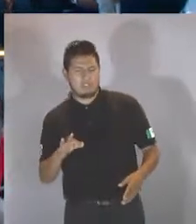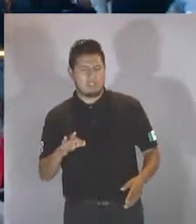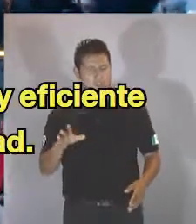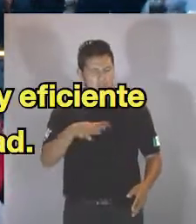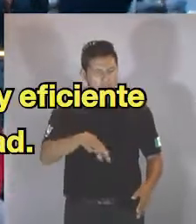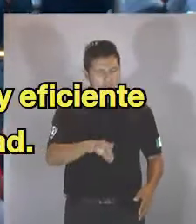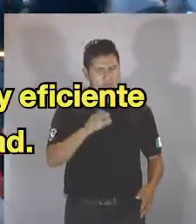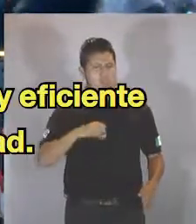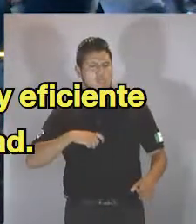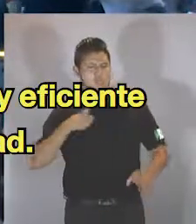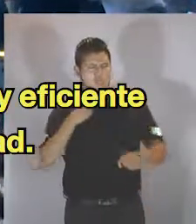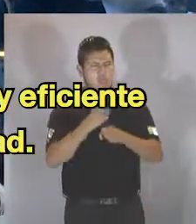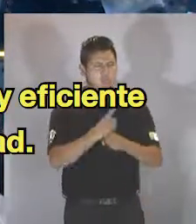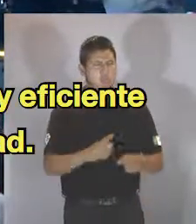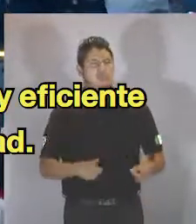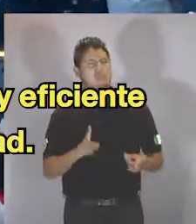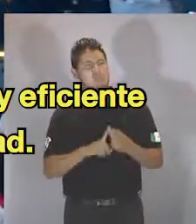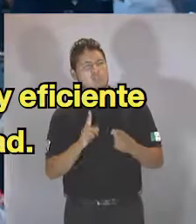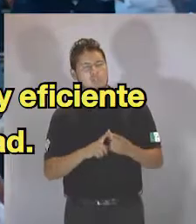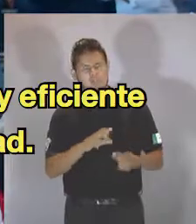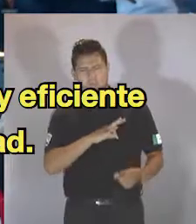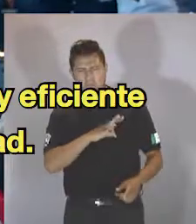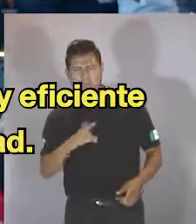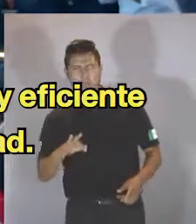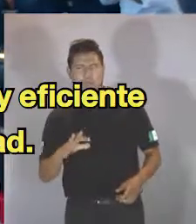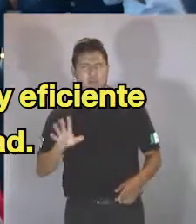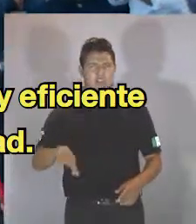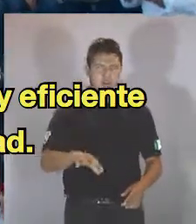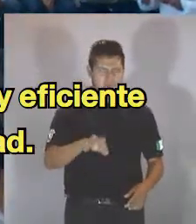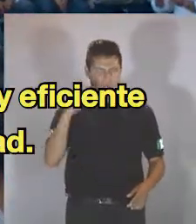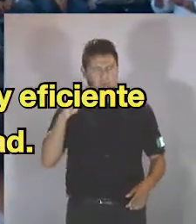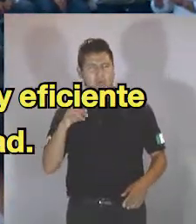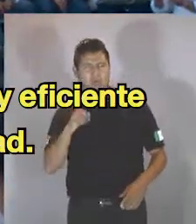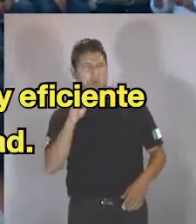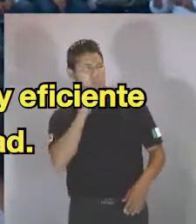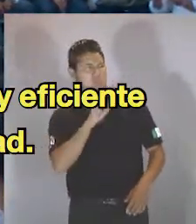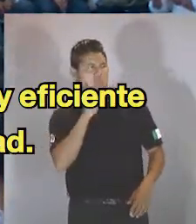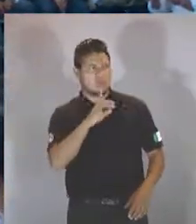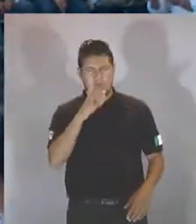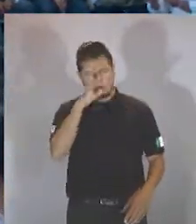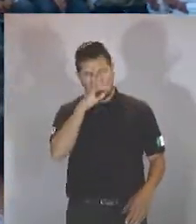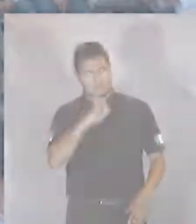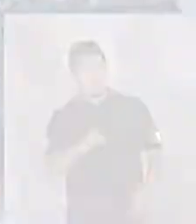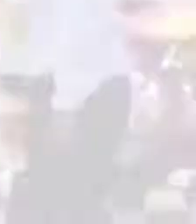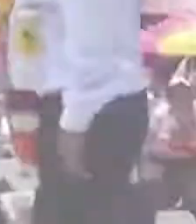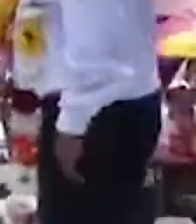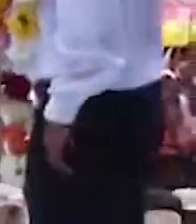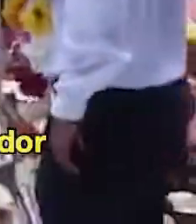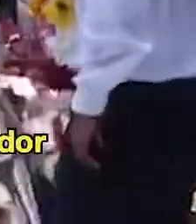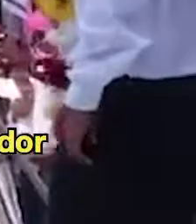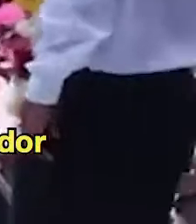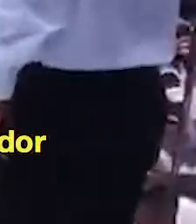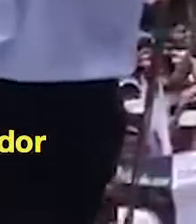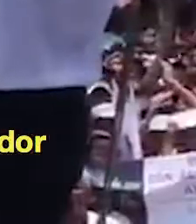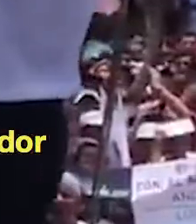agua potable, además de impulsar un transporte público moderno, limpio y eficiente, y hacer frente a la inseguridad que afecta a la entidad.